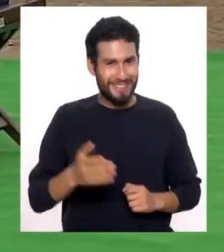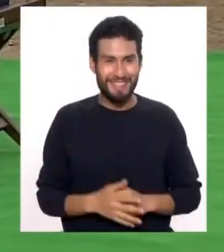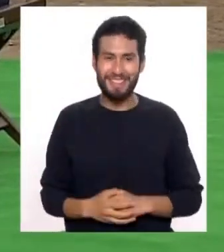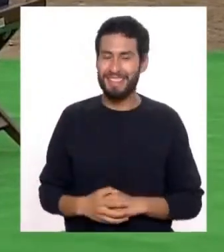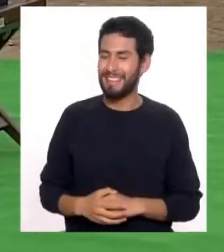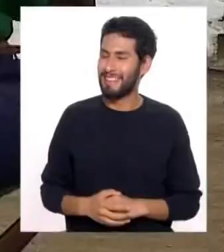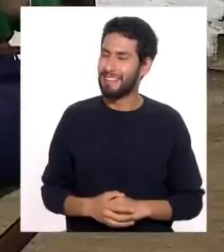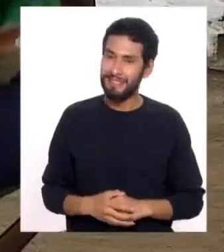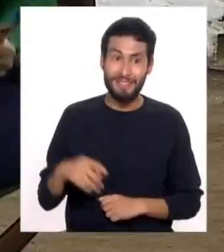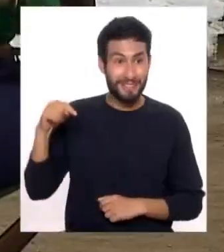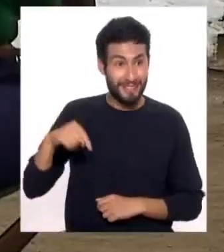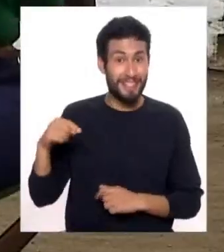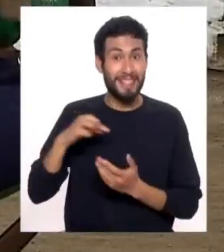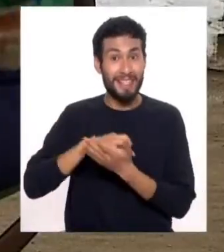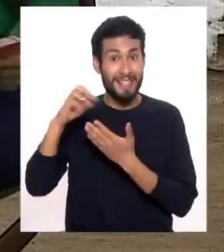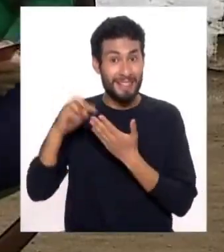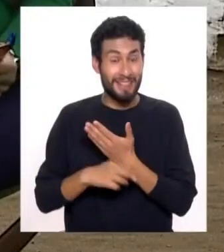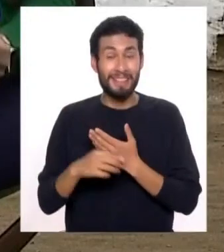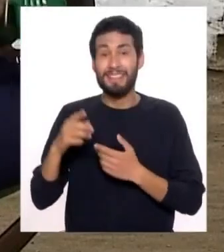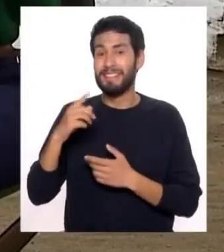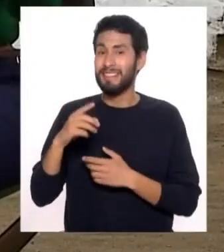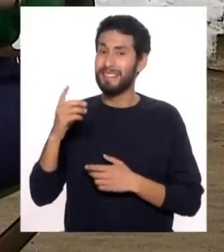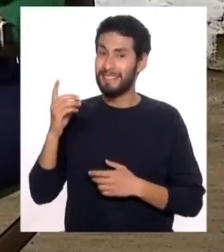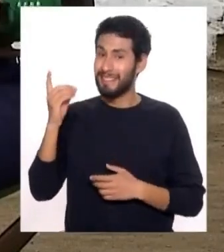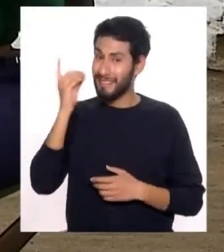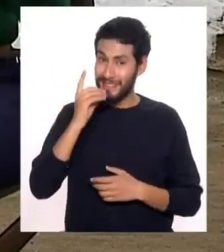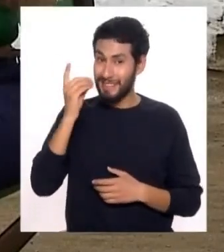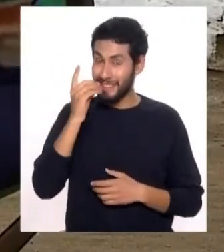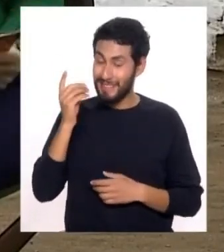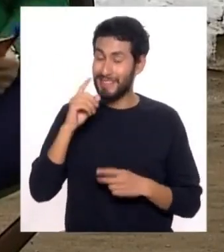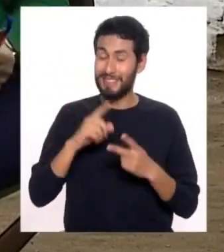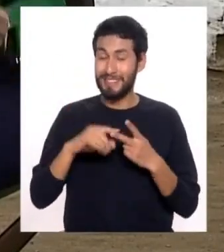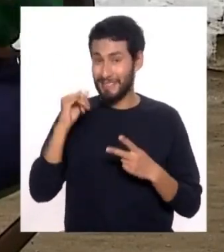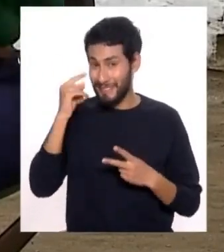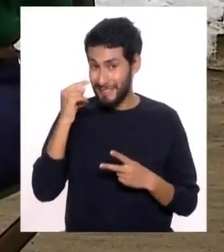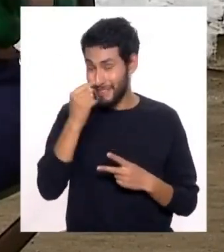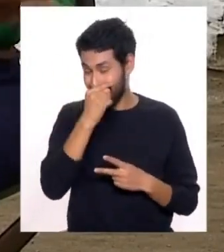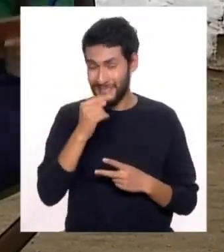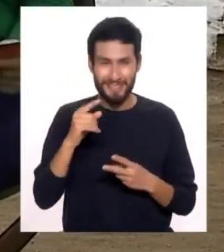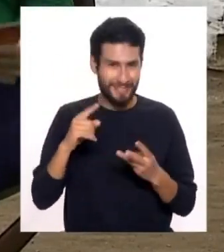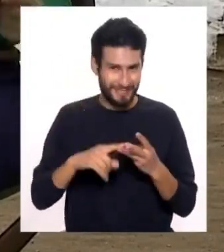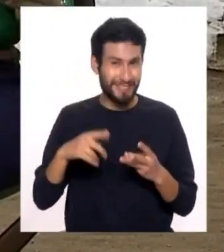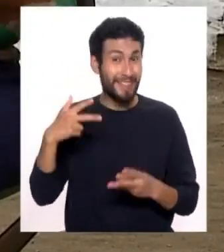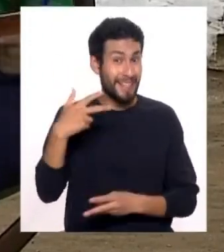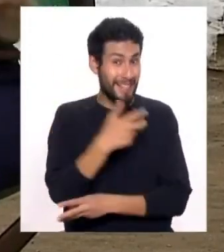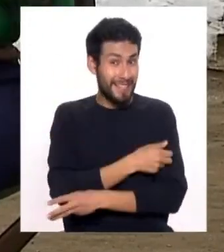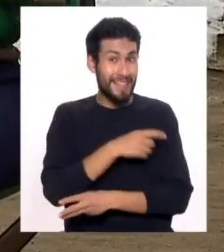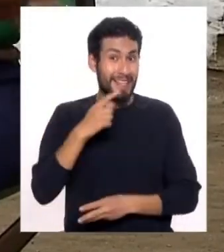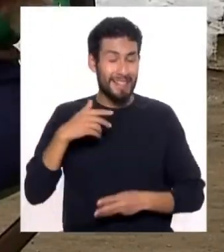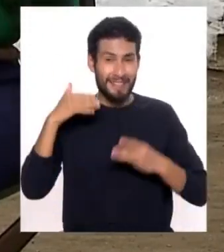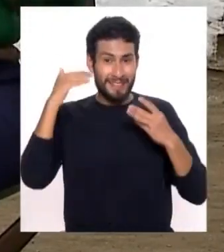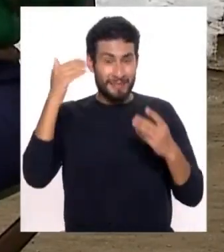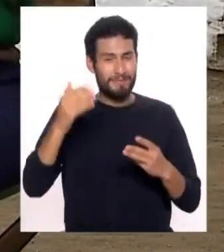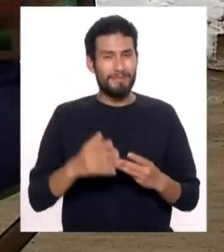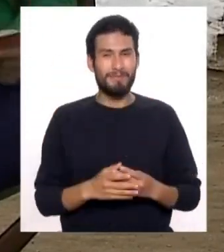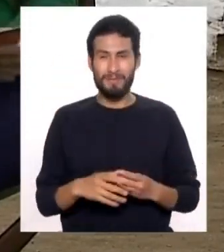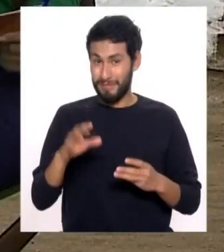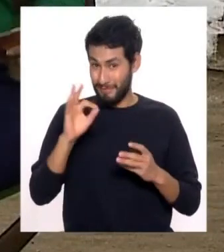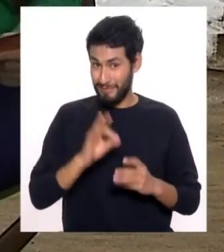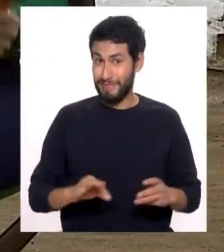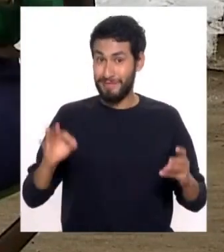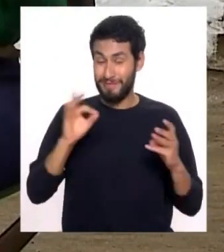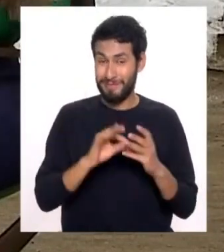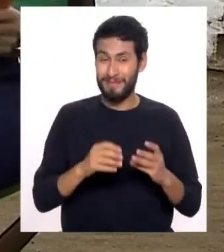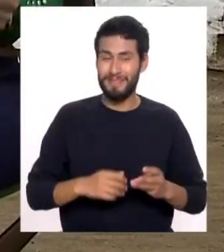nuestra población. Tenemos campañas odontológicas, campañas oftalmológicas, vacunación para adulto mayor,